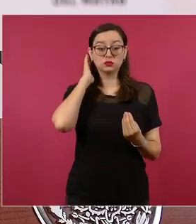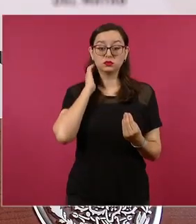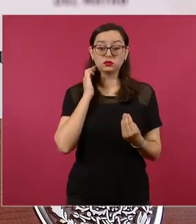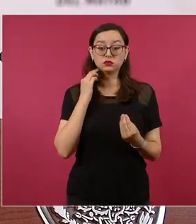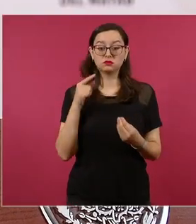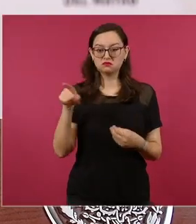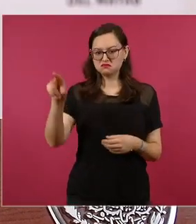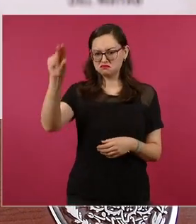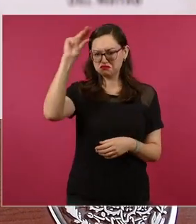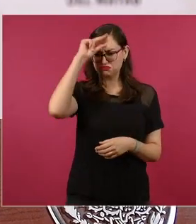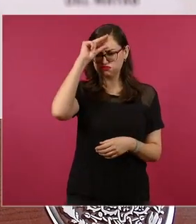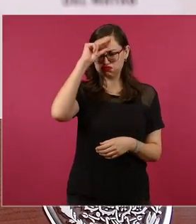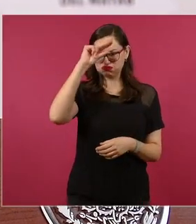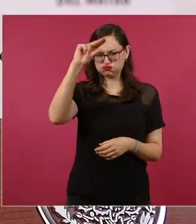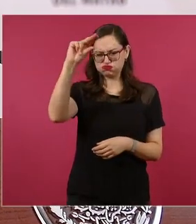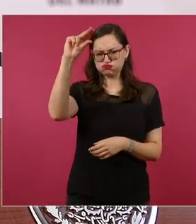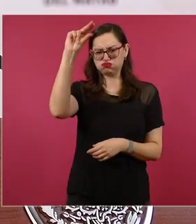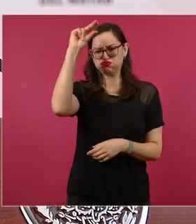muy inteligente,